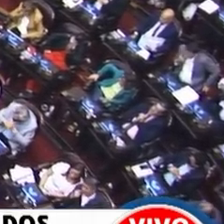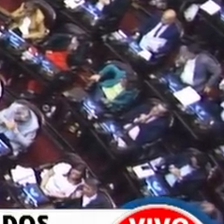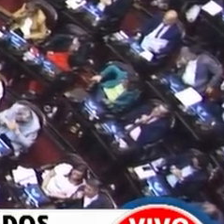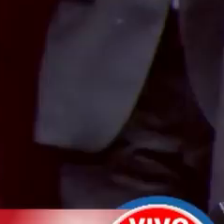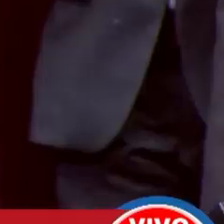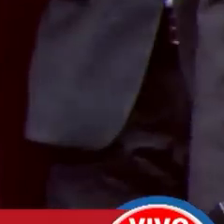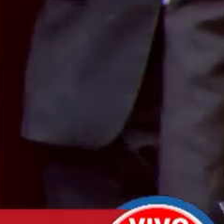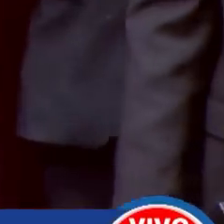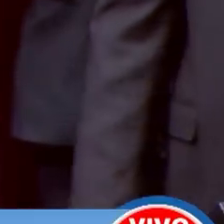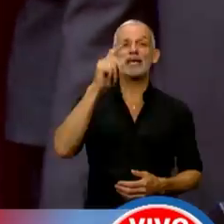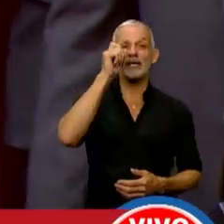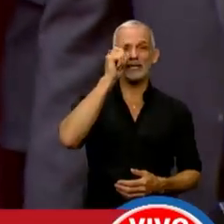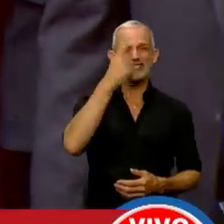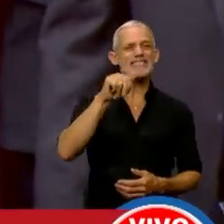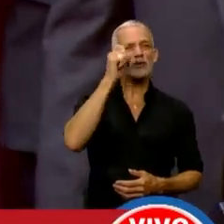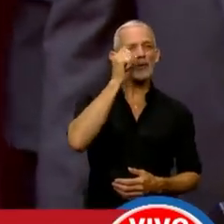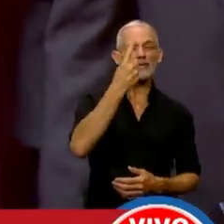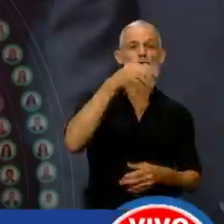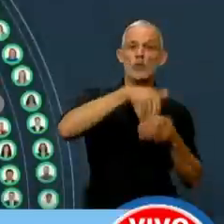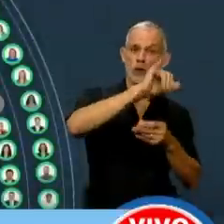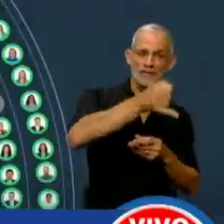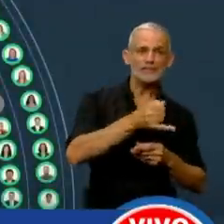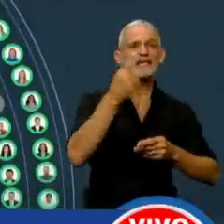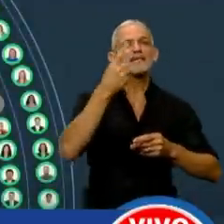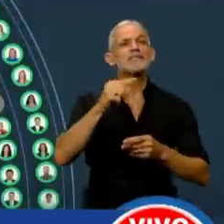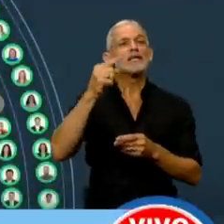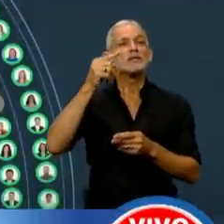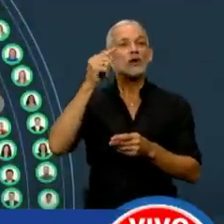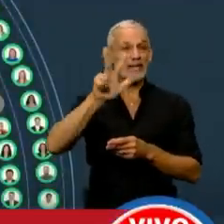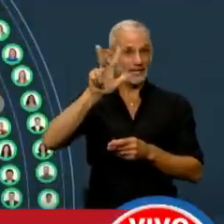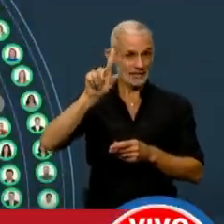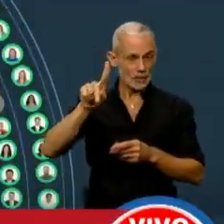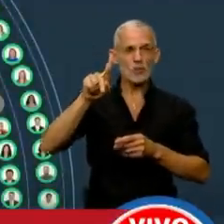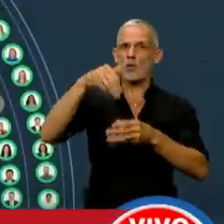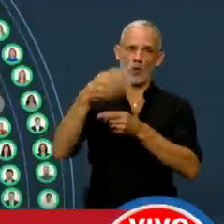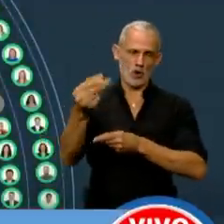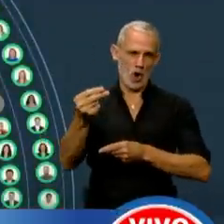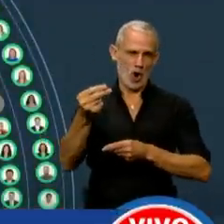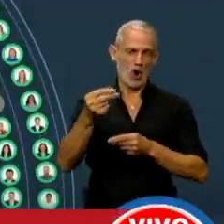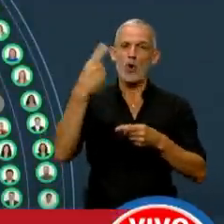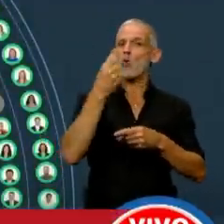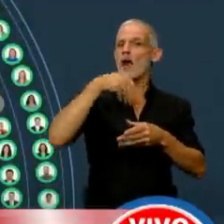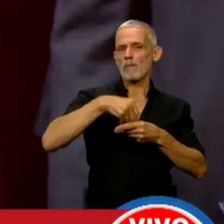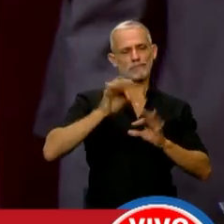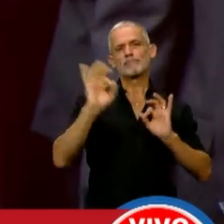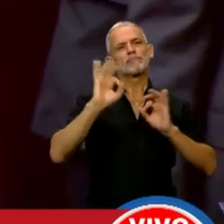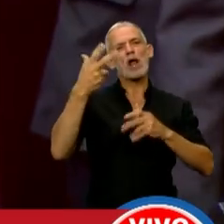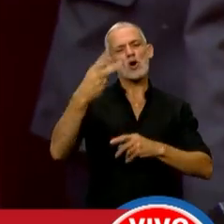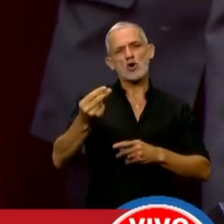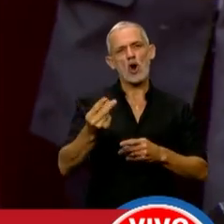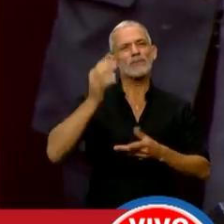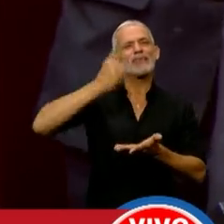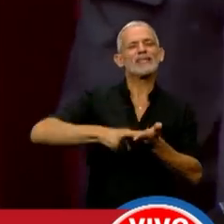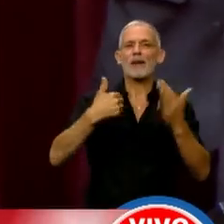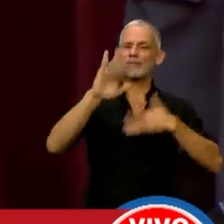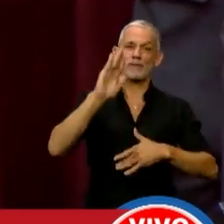121 afirmativos 132 negativos una abstención resulta negativo el dictamen de